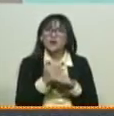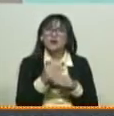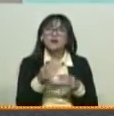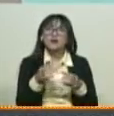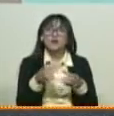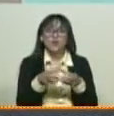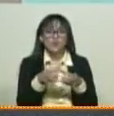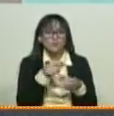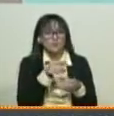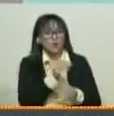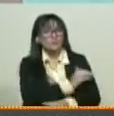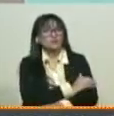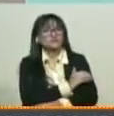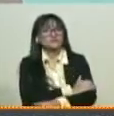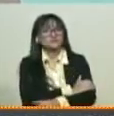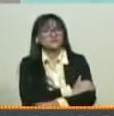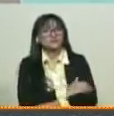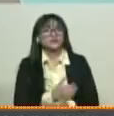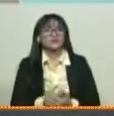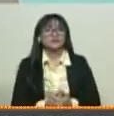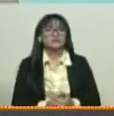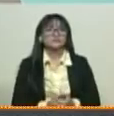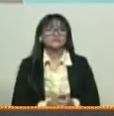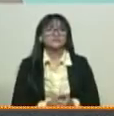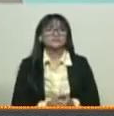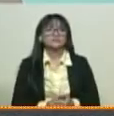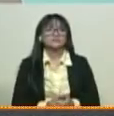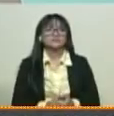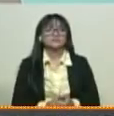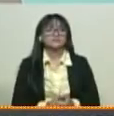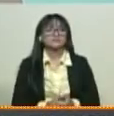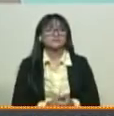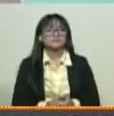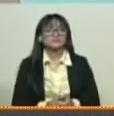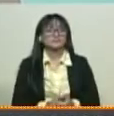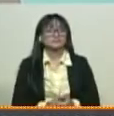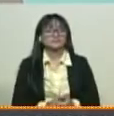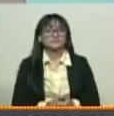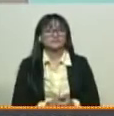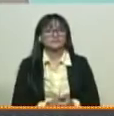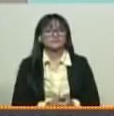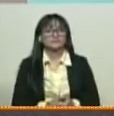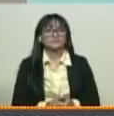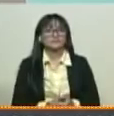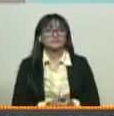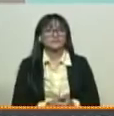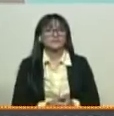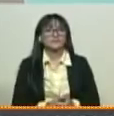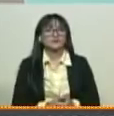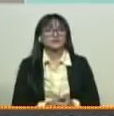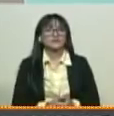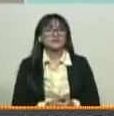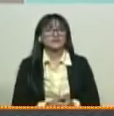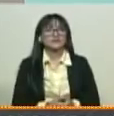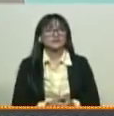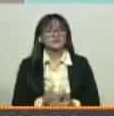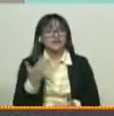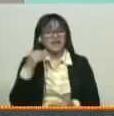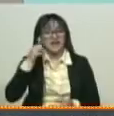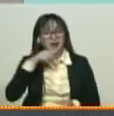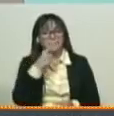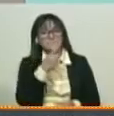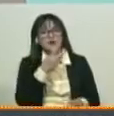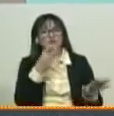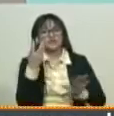señor Borges, el prófugo de la justicia Carlos Vecchio, etcétera, etcétera. Ni con la traición de Páez de